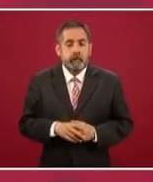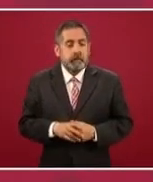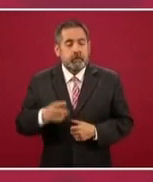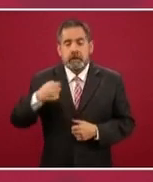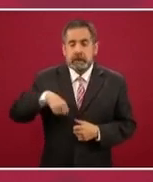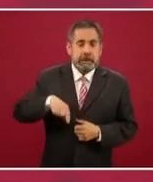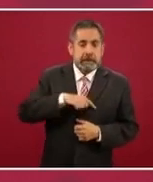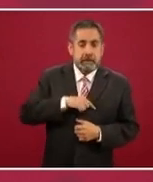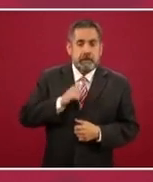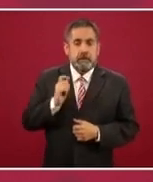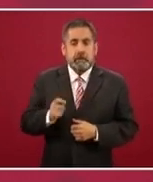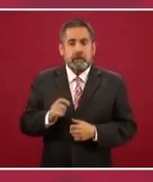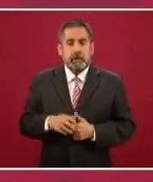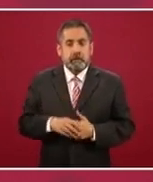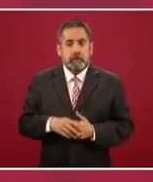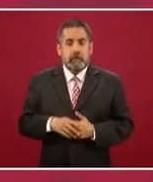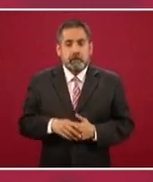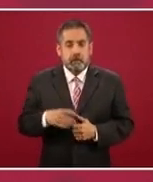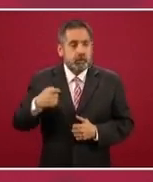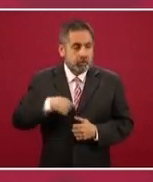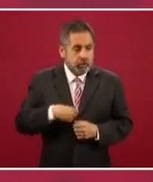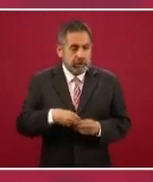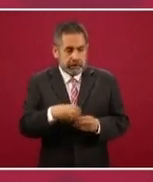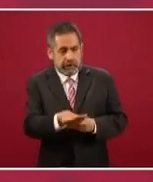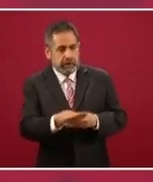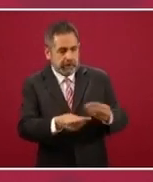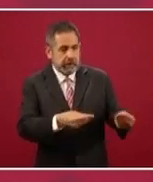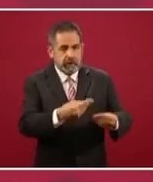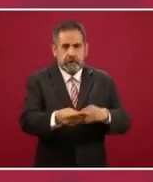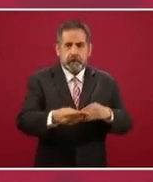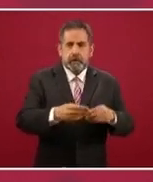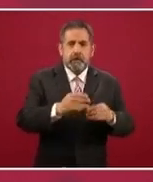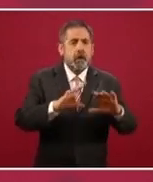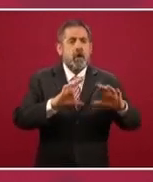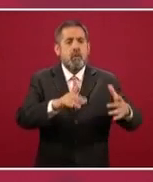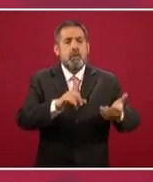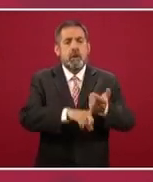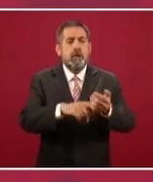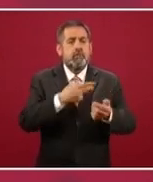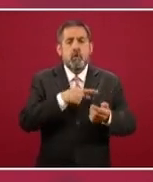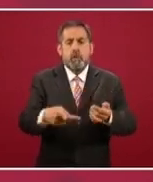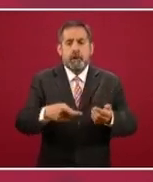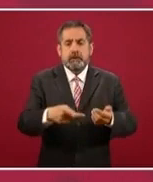nosotros los entreguemos a comunidades pobres,